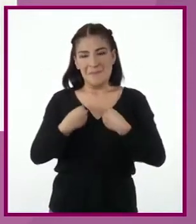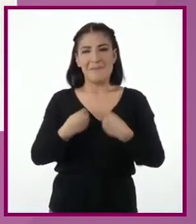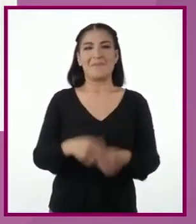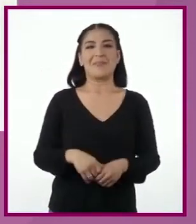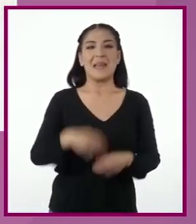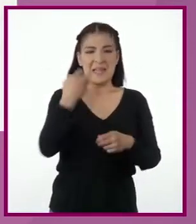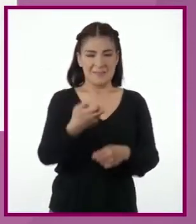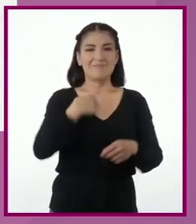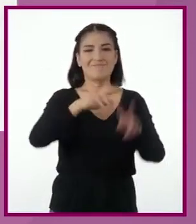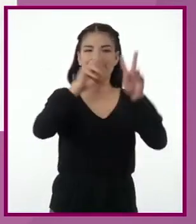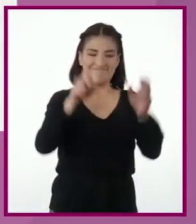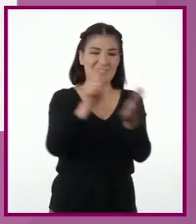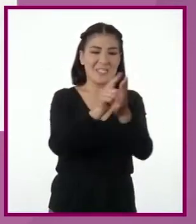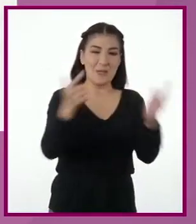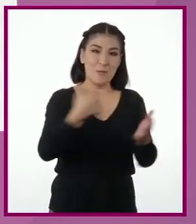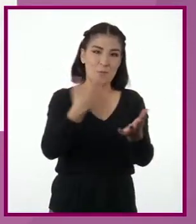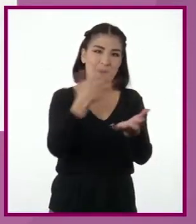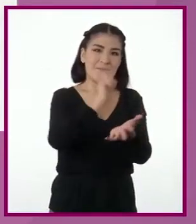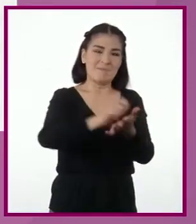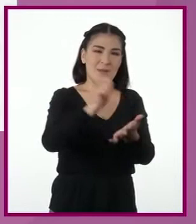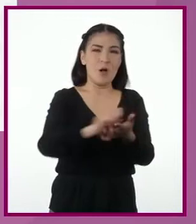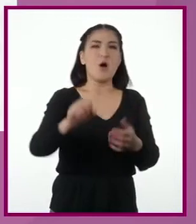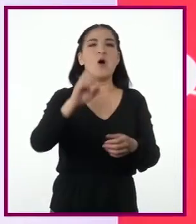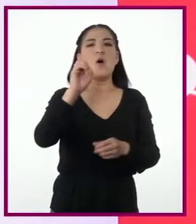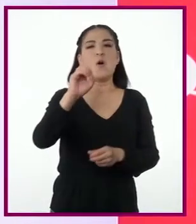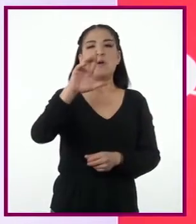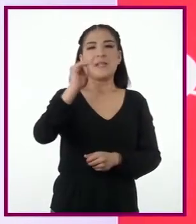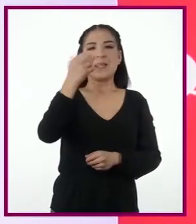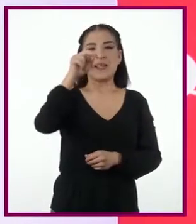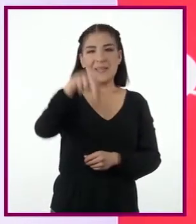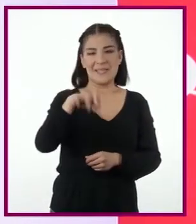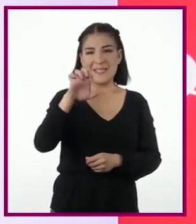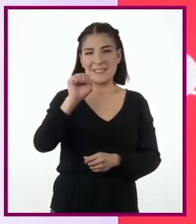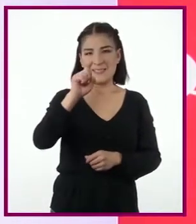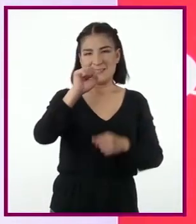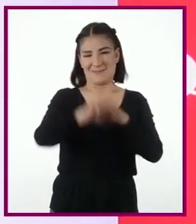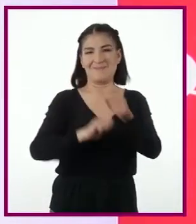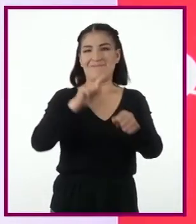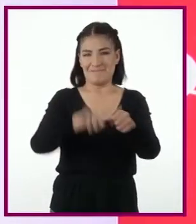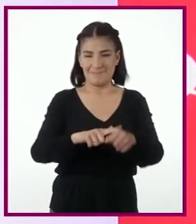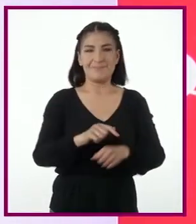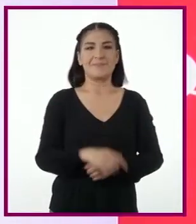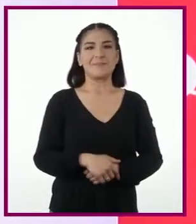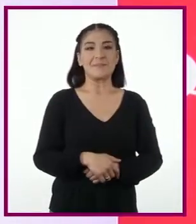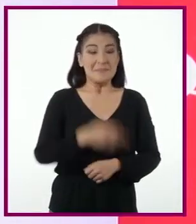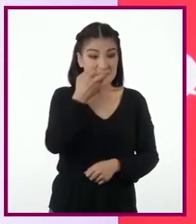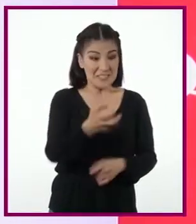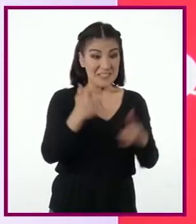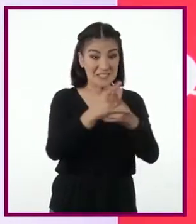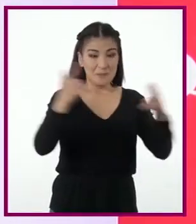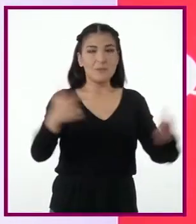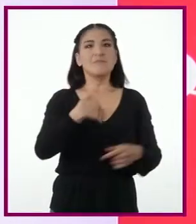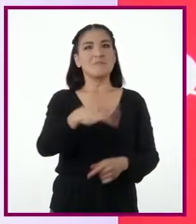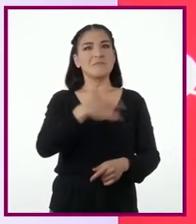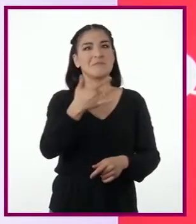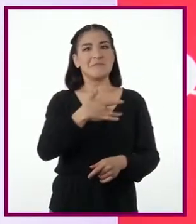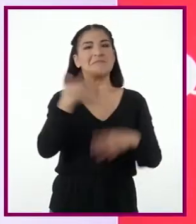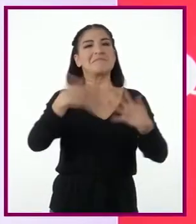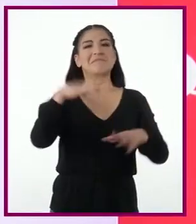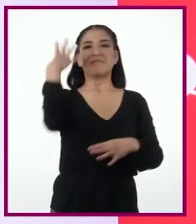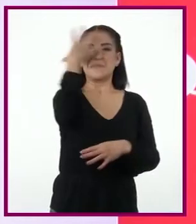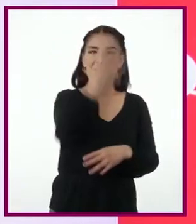titulado El origen de las especies. Esta historia me parece increíble. El simple hecho de imaginarlo